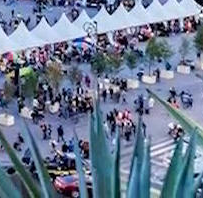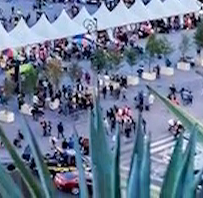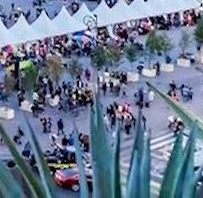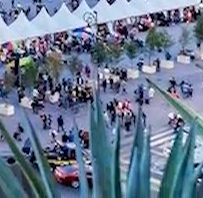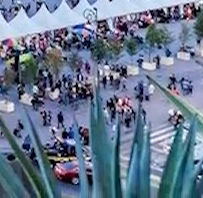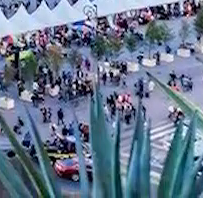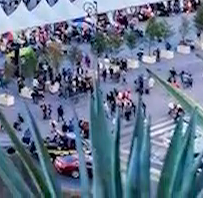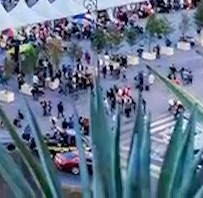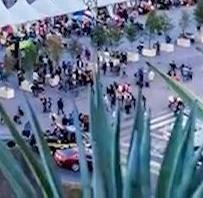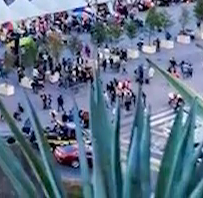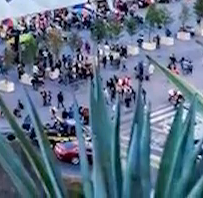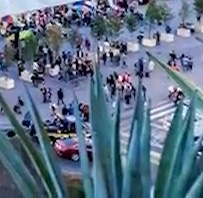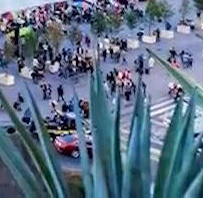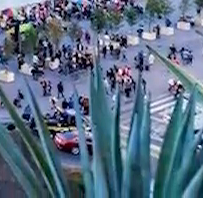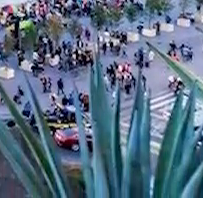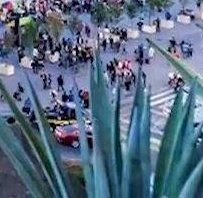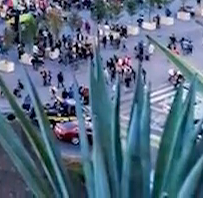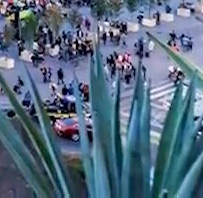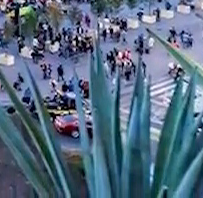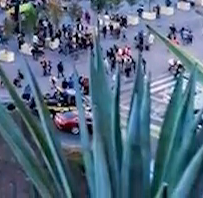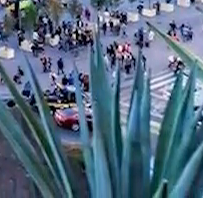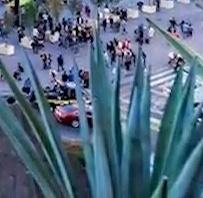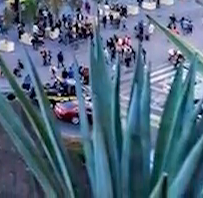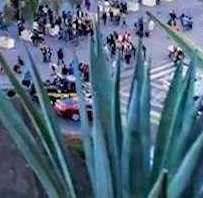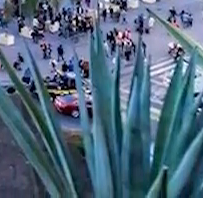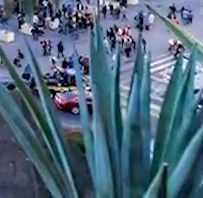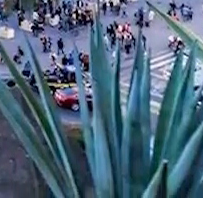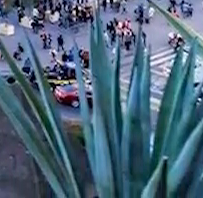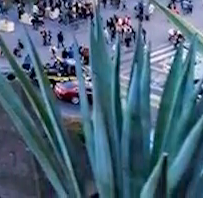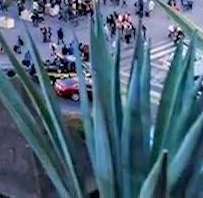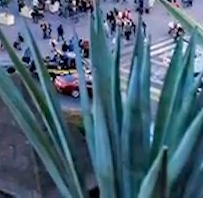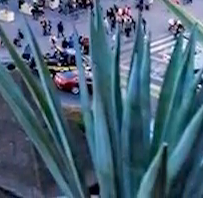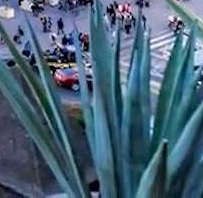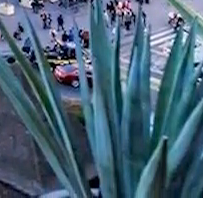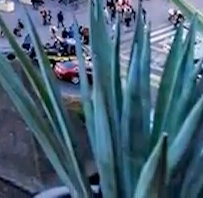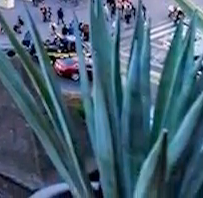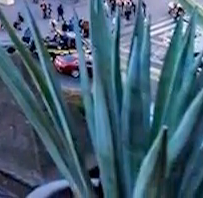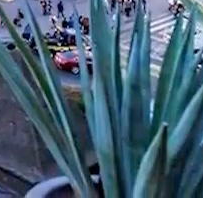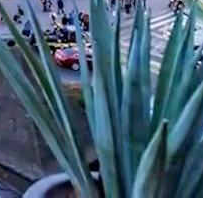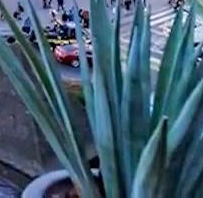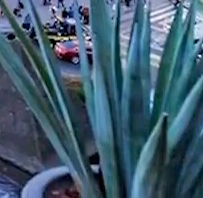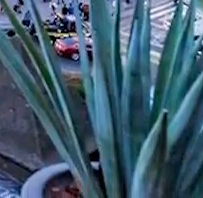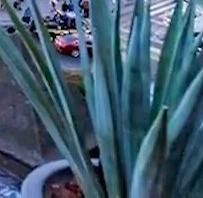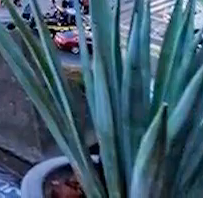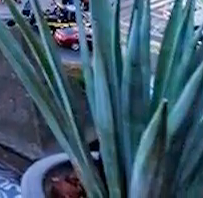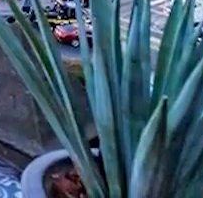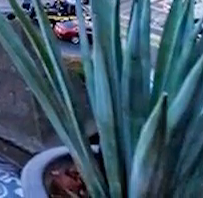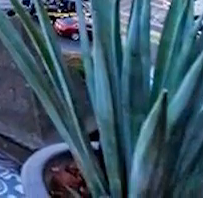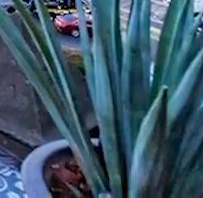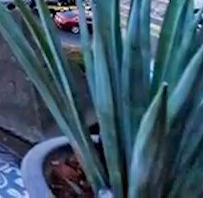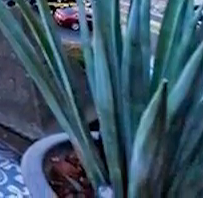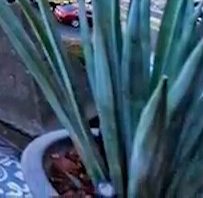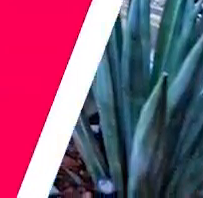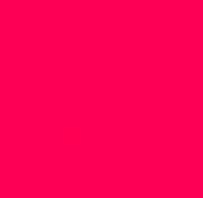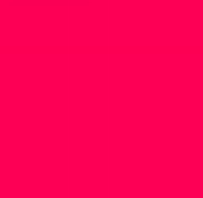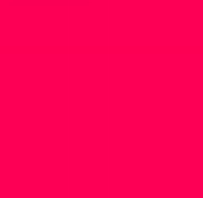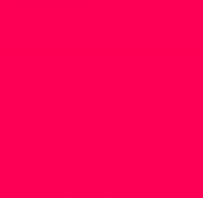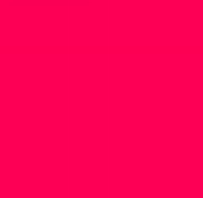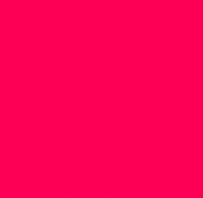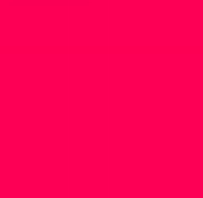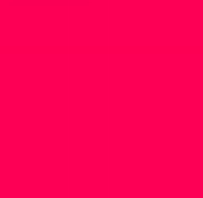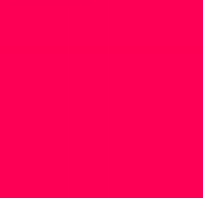Sean bienvenidos a un nuevo video de Conociendo México. Si eres nuevo o nueva en el canal, te invito a suscribirte.